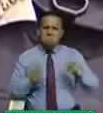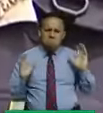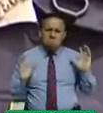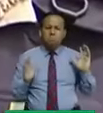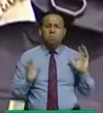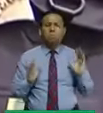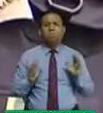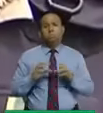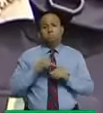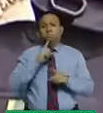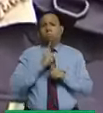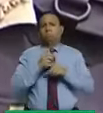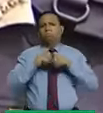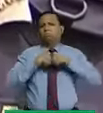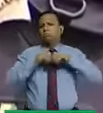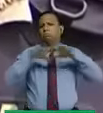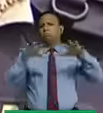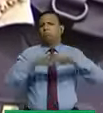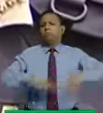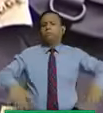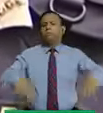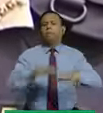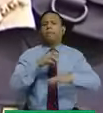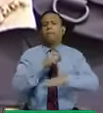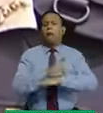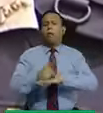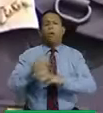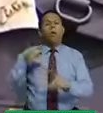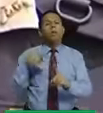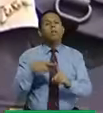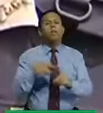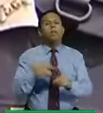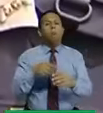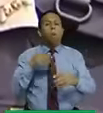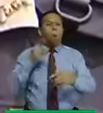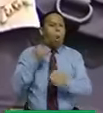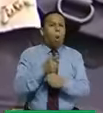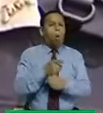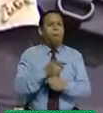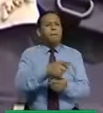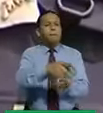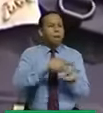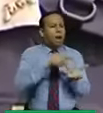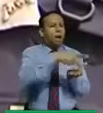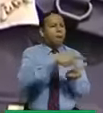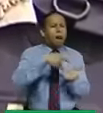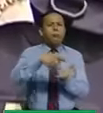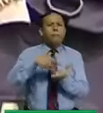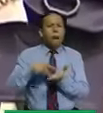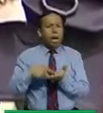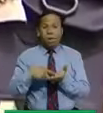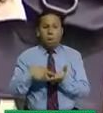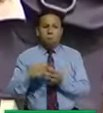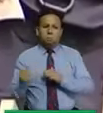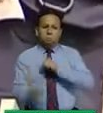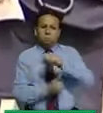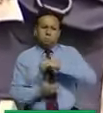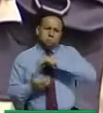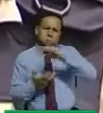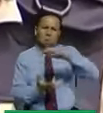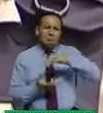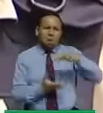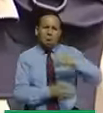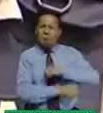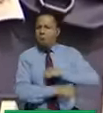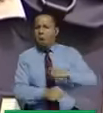lo que es Daule, con la finalidad de extorsionar a los diferentes propietarios de los locales y obtener algún rédito económico para